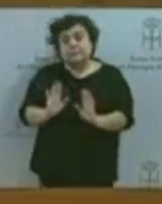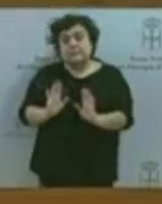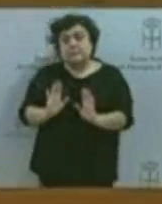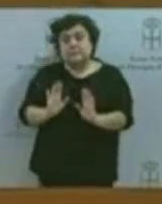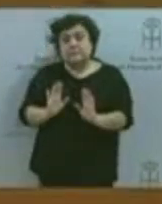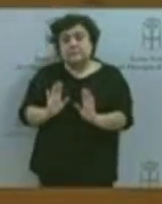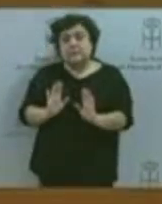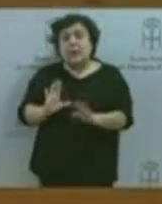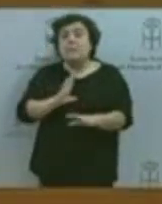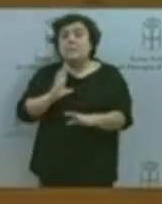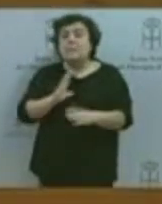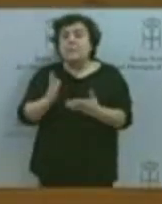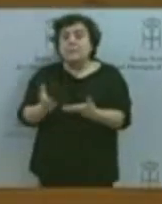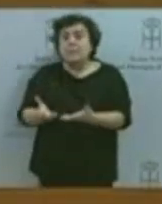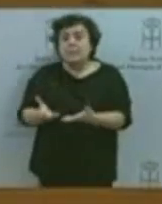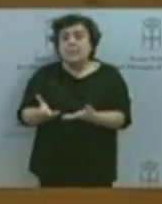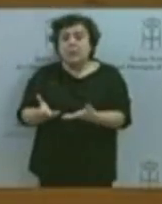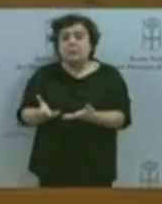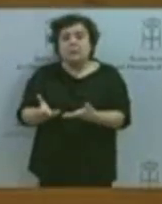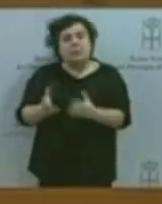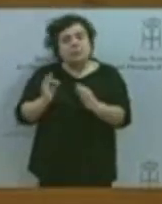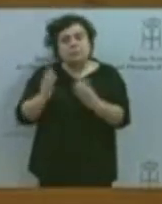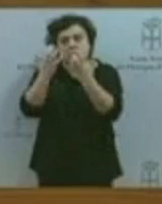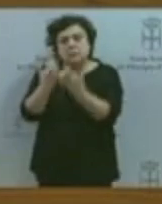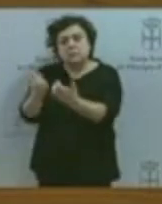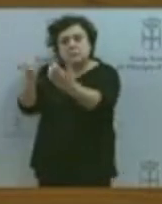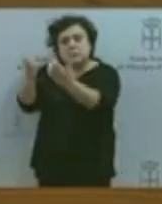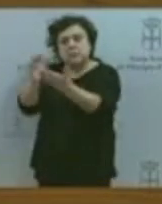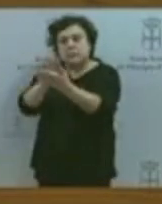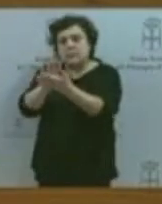la posición en base a la invitación que reciben de esta Cámara.